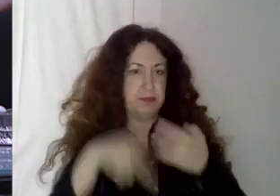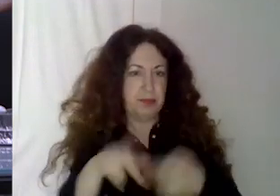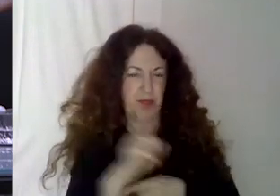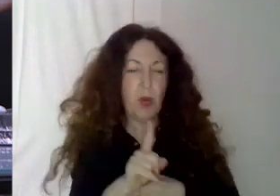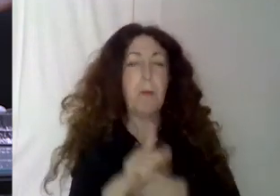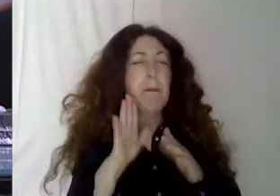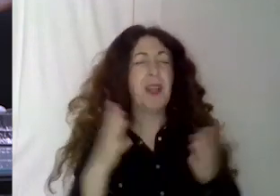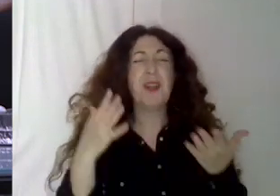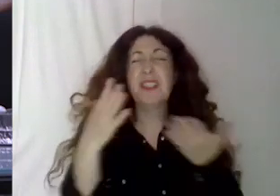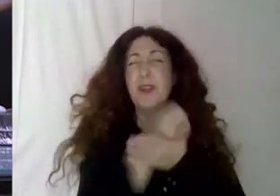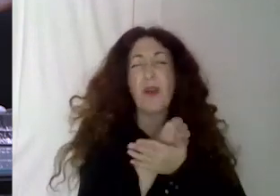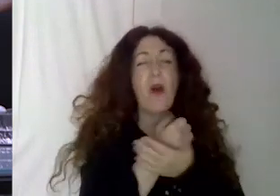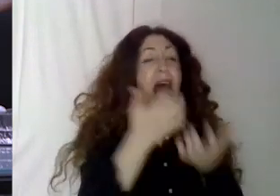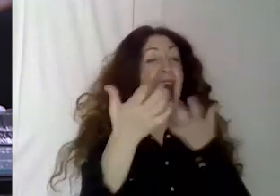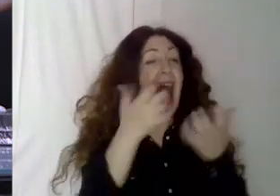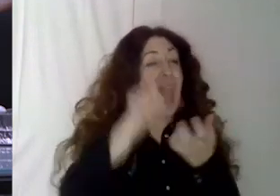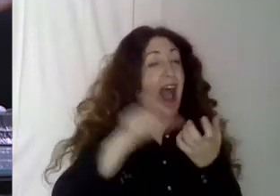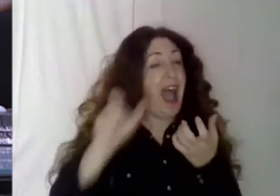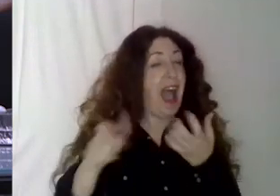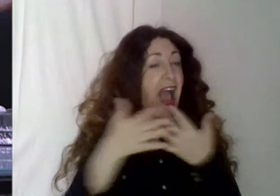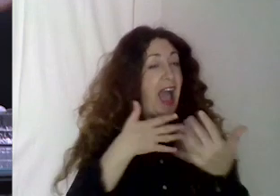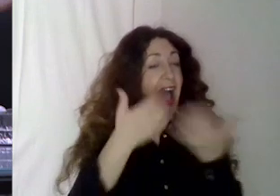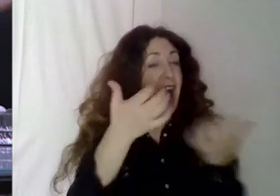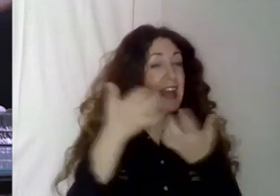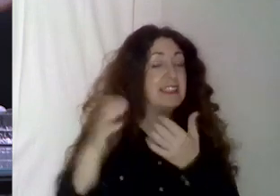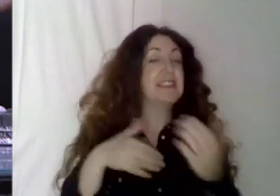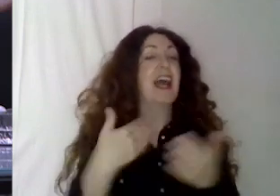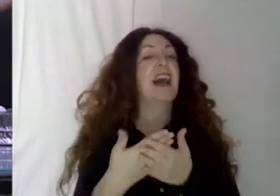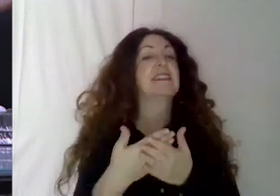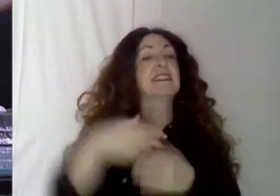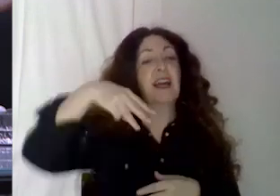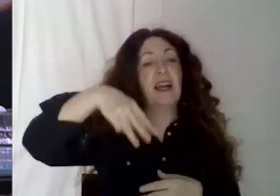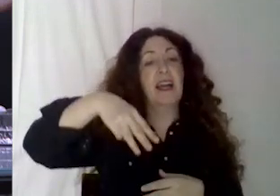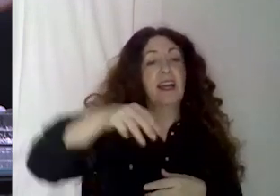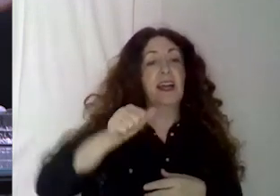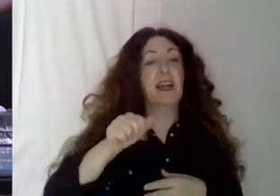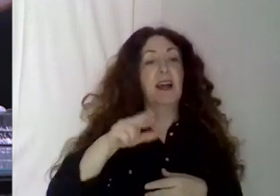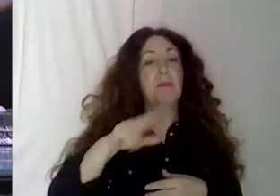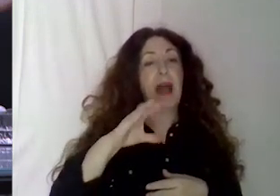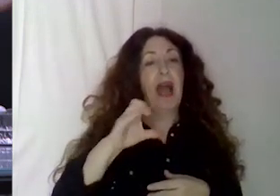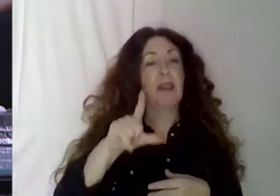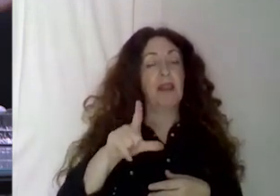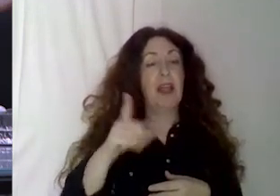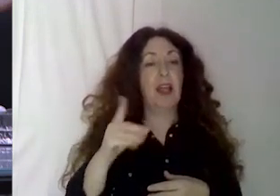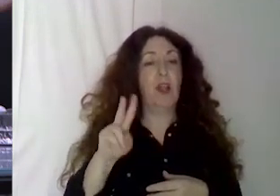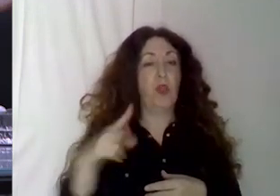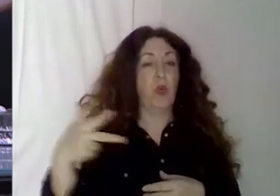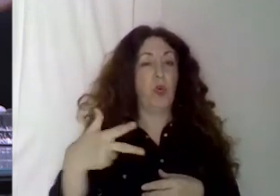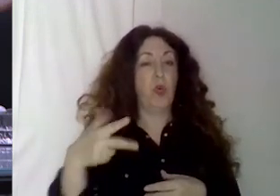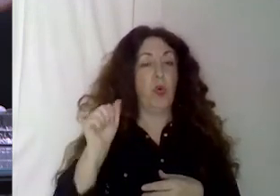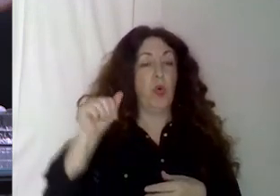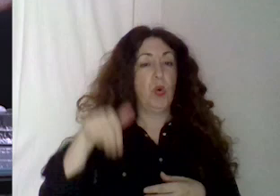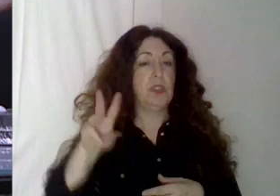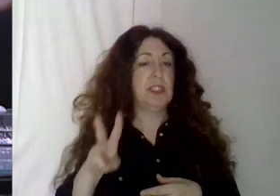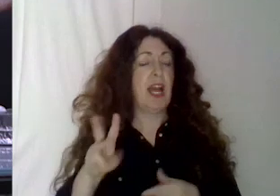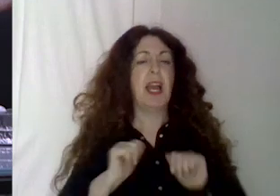últimamente se está novelando como que hay que tiene apropiaciones, como que el urinario no es invención real de Leonardo, sino que es invención